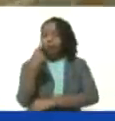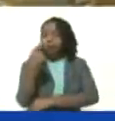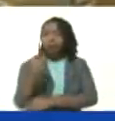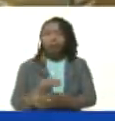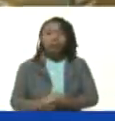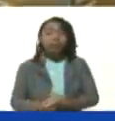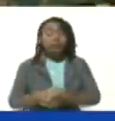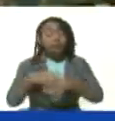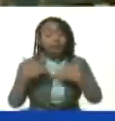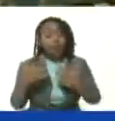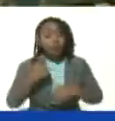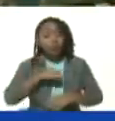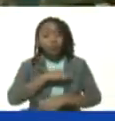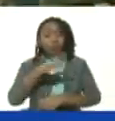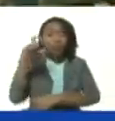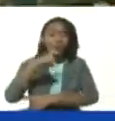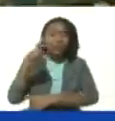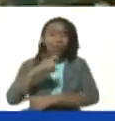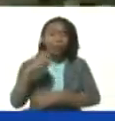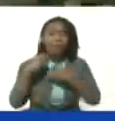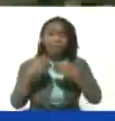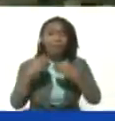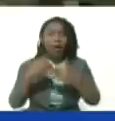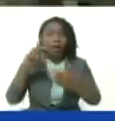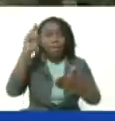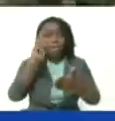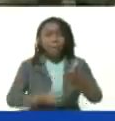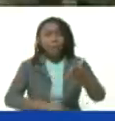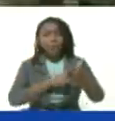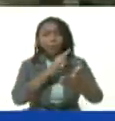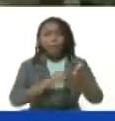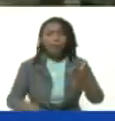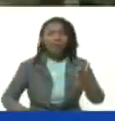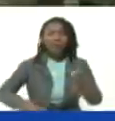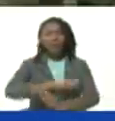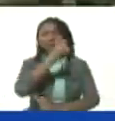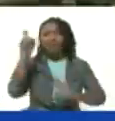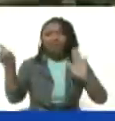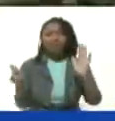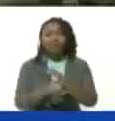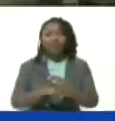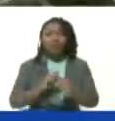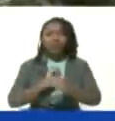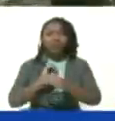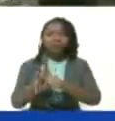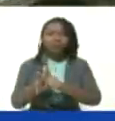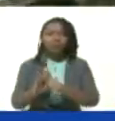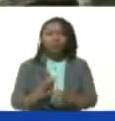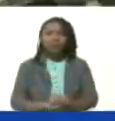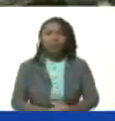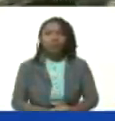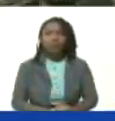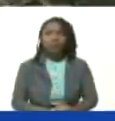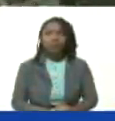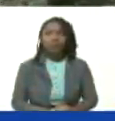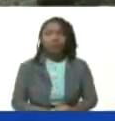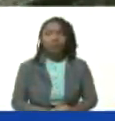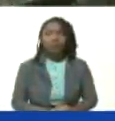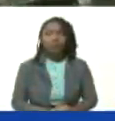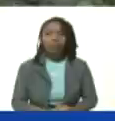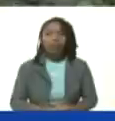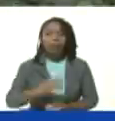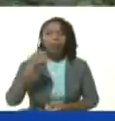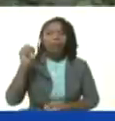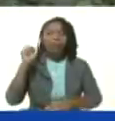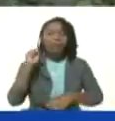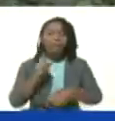que necesitamos para anular completamente el coronavirus más temprano